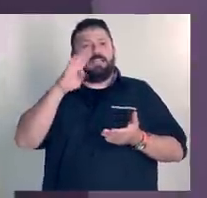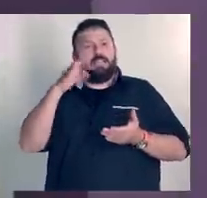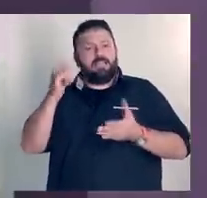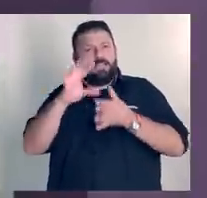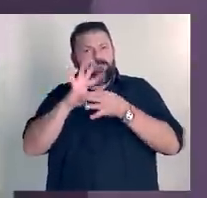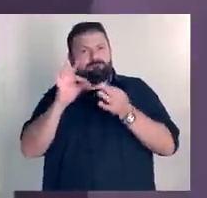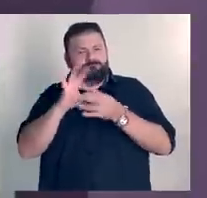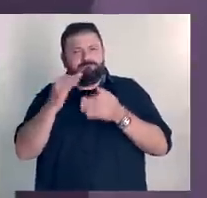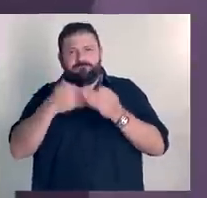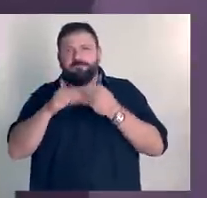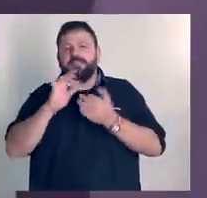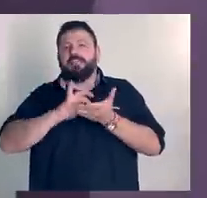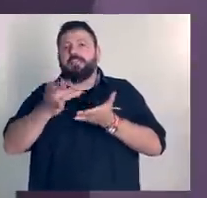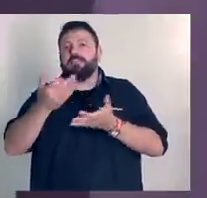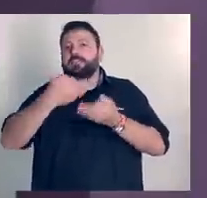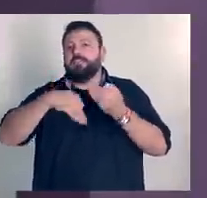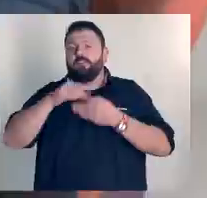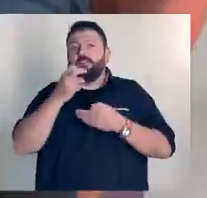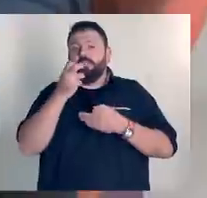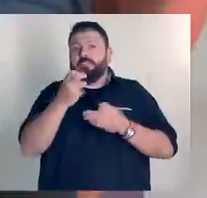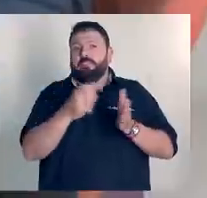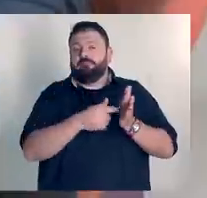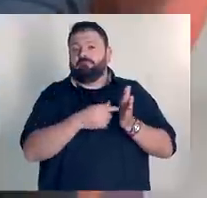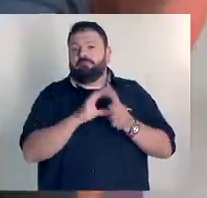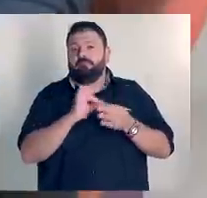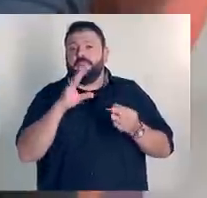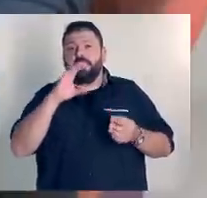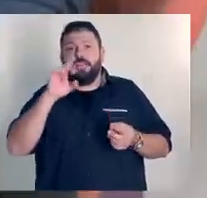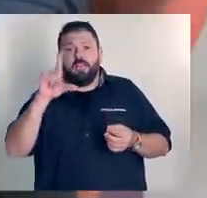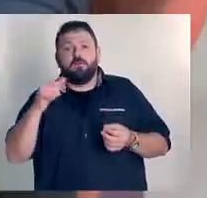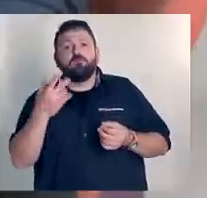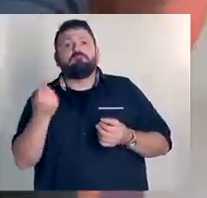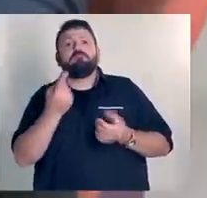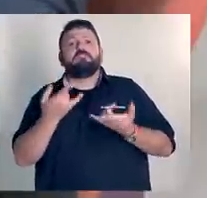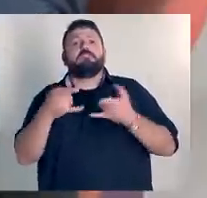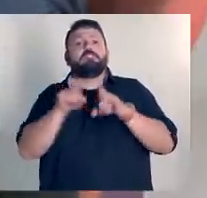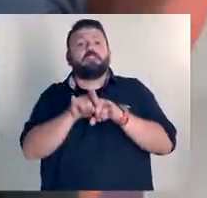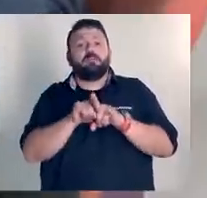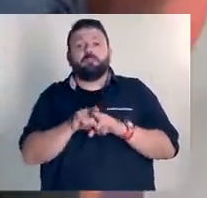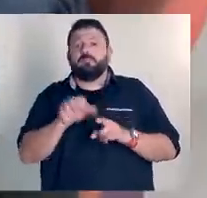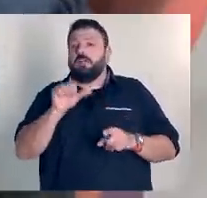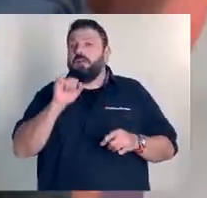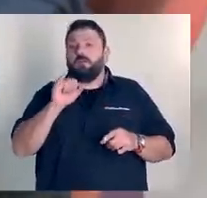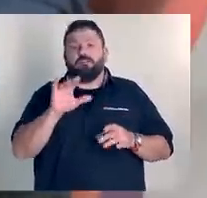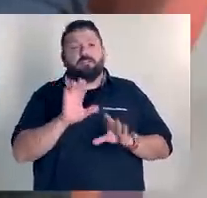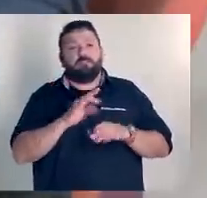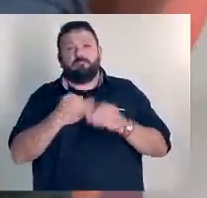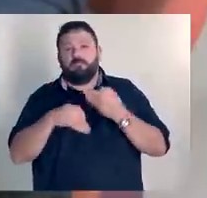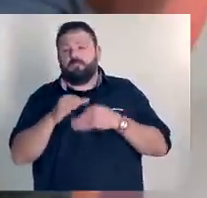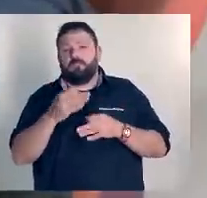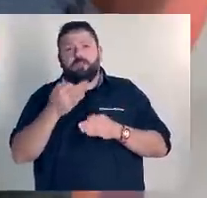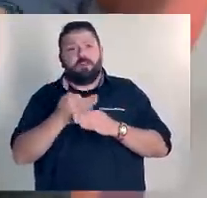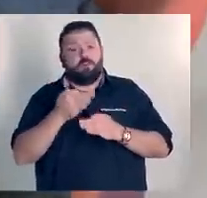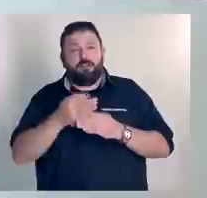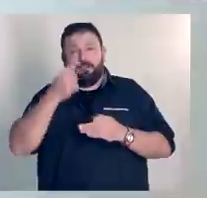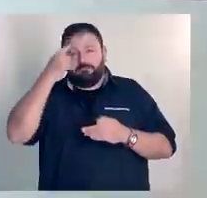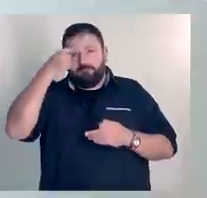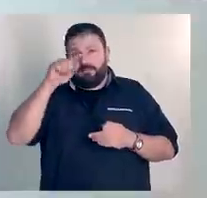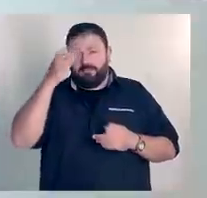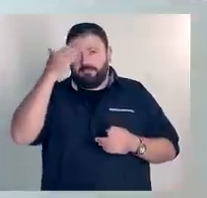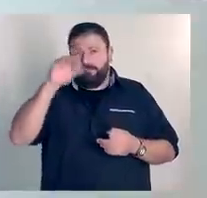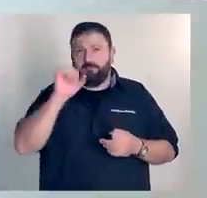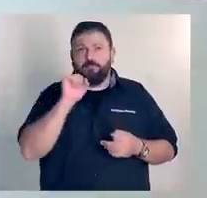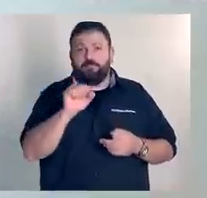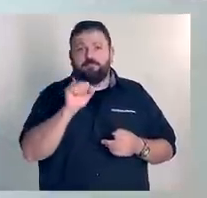participación. Gracias. Muchas gracias por los lanzamientos. Y Klaus, ¿en qué cerramos? Pues ahora sí, cerramos con nuestra fiebre de maratón. No